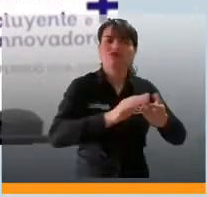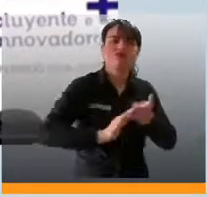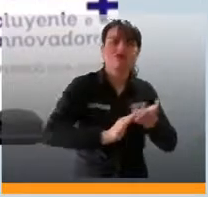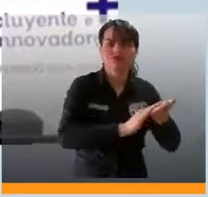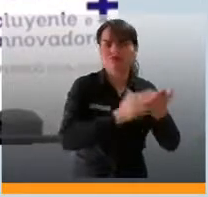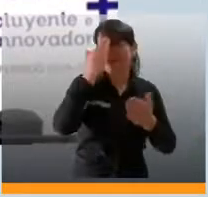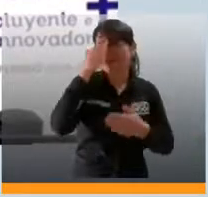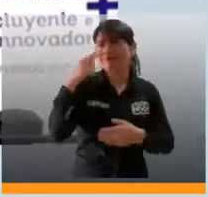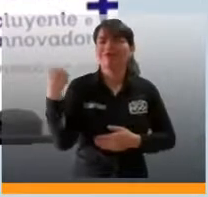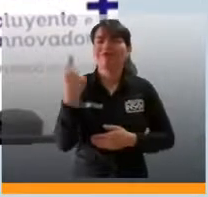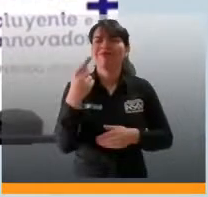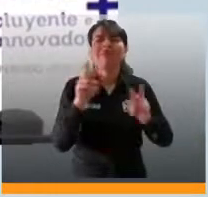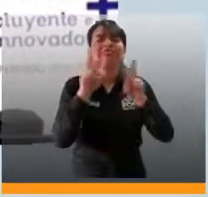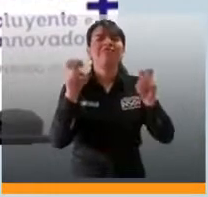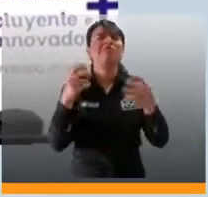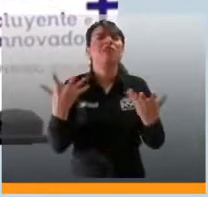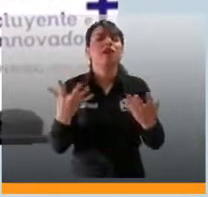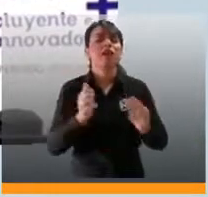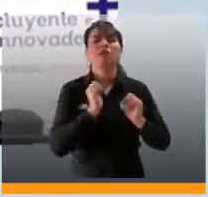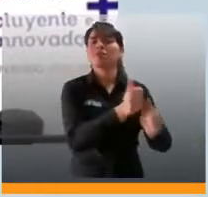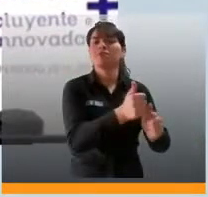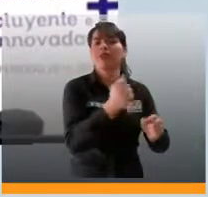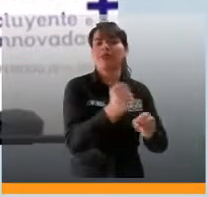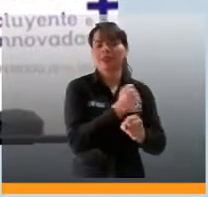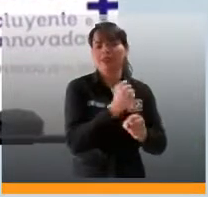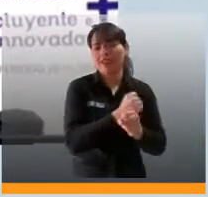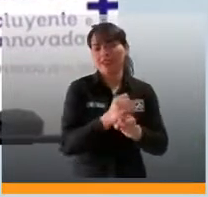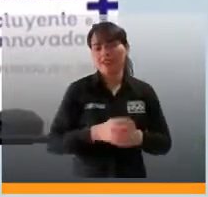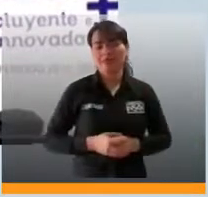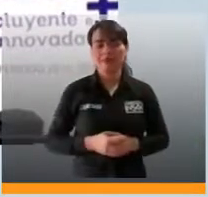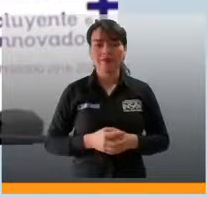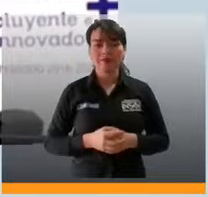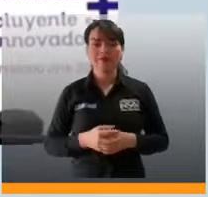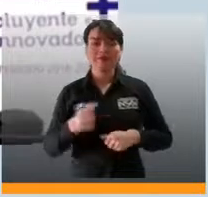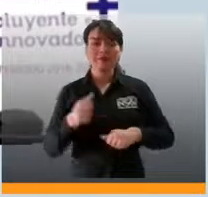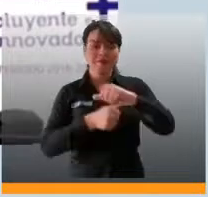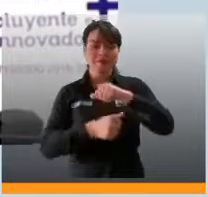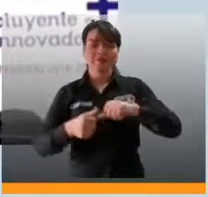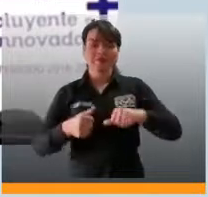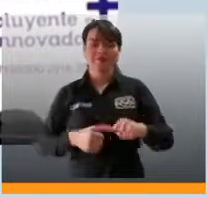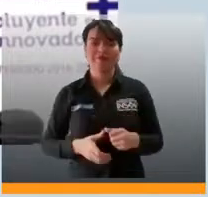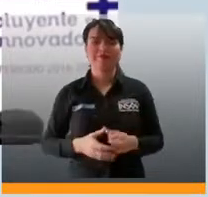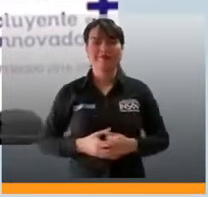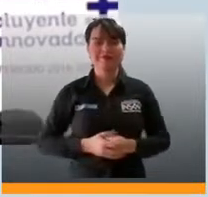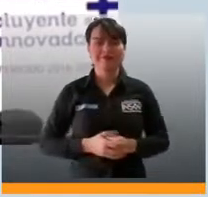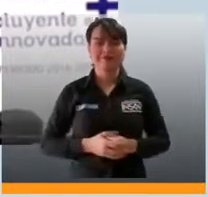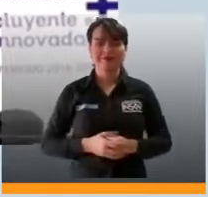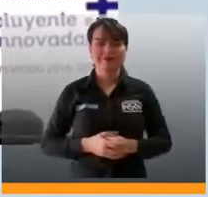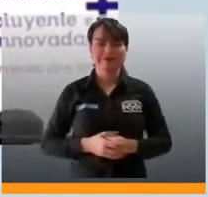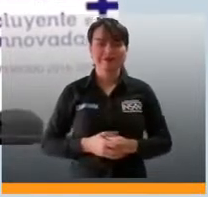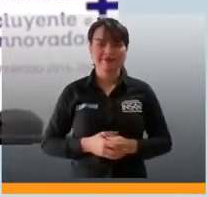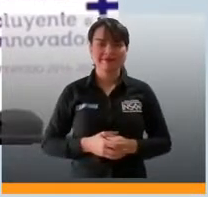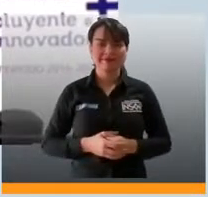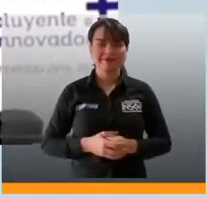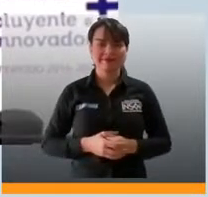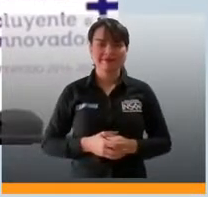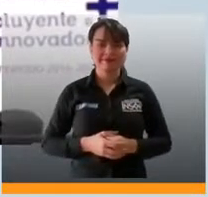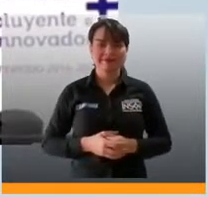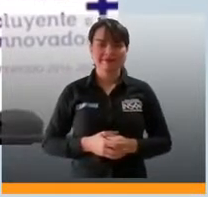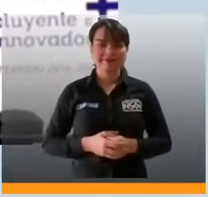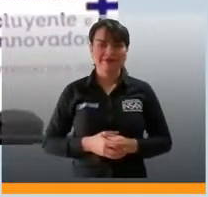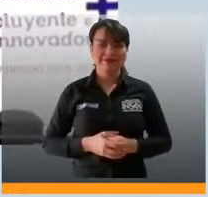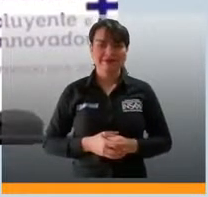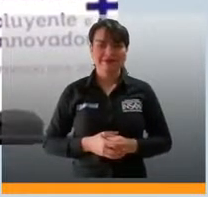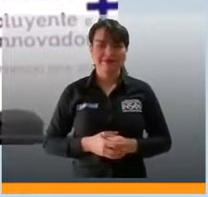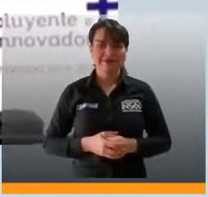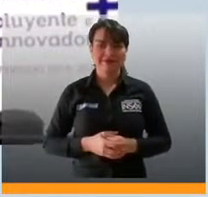universidades, que es el bendito tema del trabajo autónomo. Es decir, el estudiante no hacía el trabajo autónomo. Hoy lo que hay es mucho trabajo autónomo, mucha